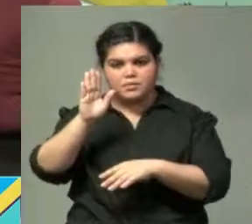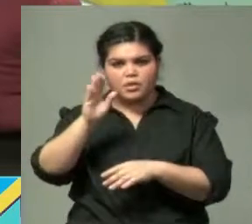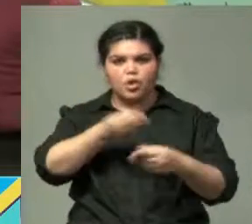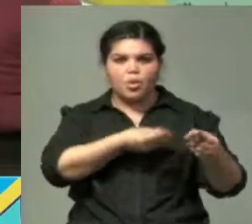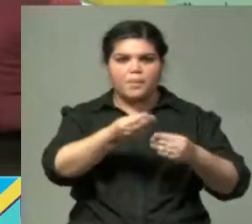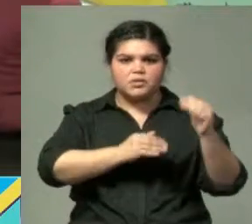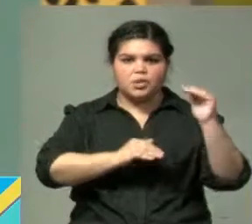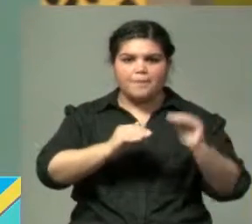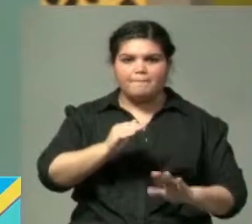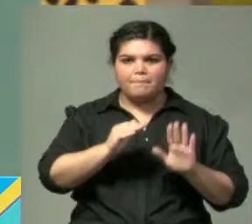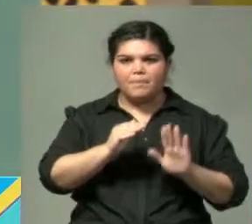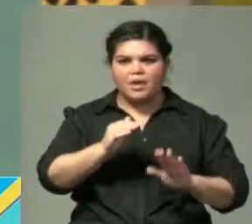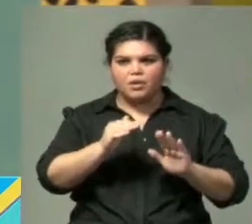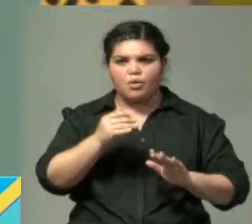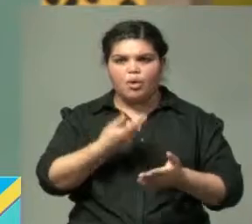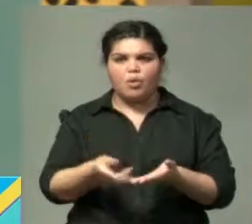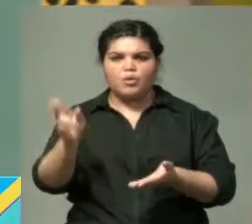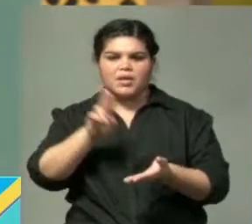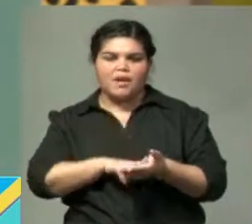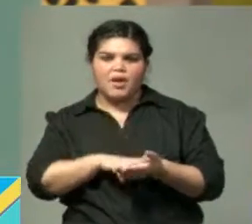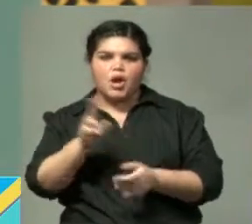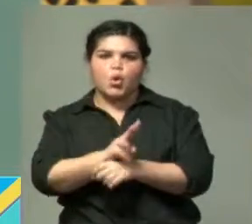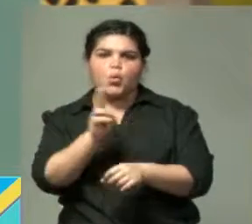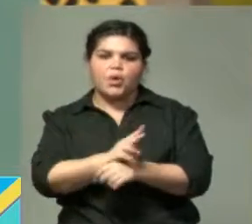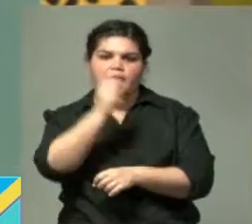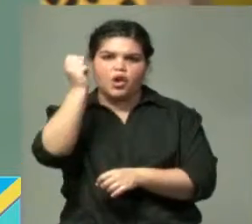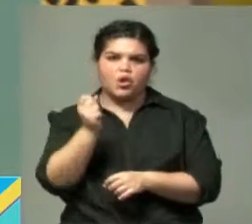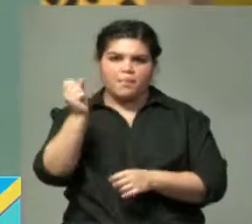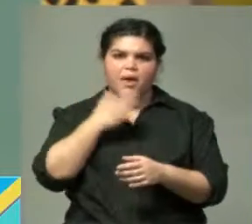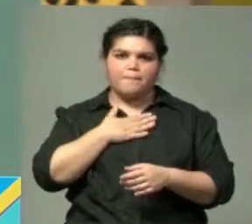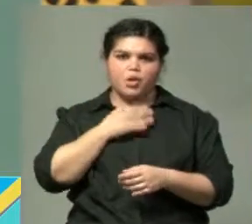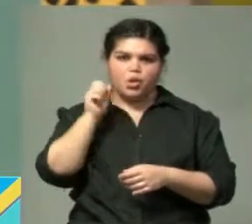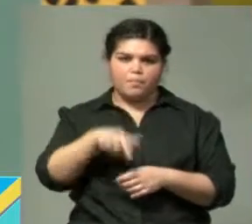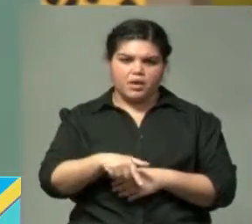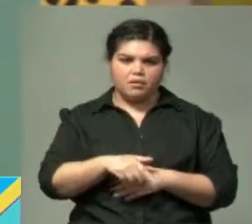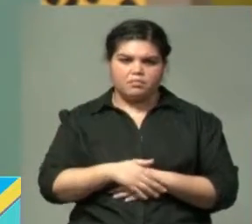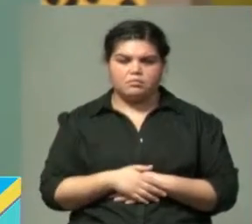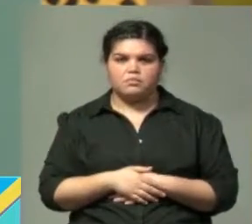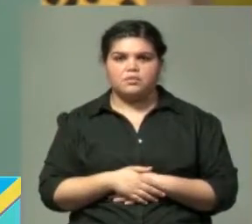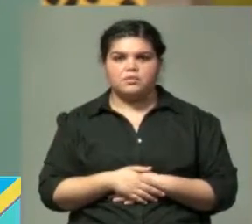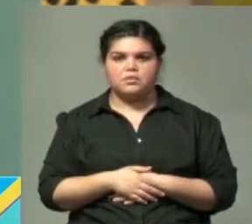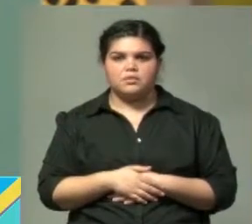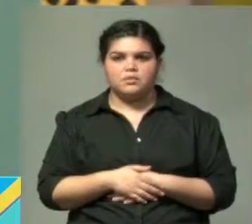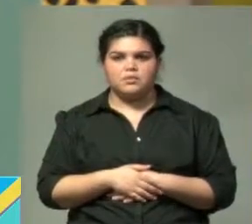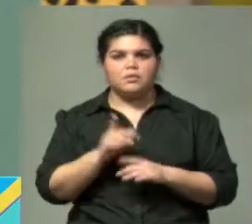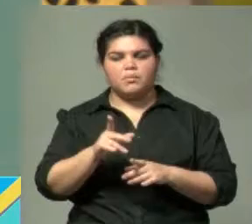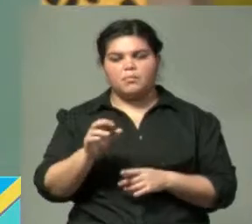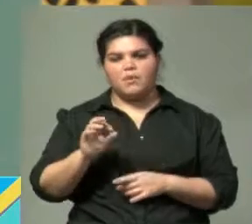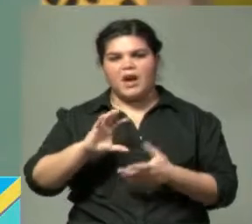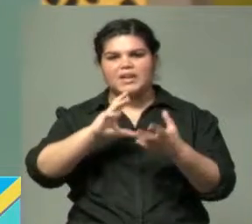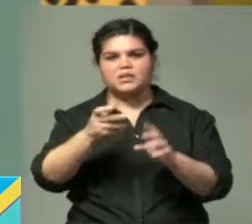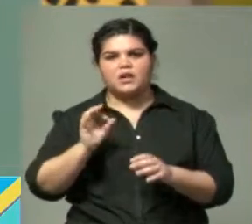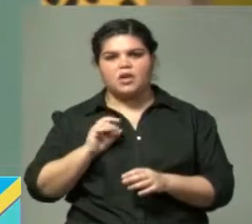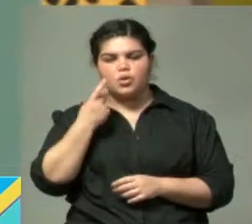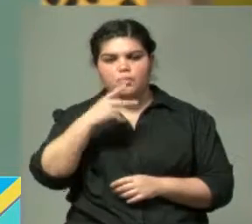Se ha vuelto otra vez al proteccionismo en los países, digamos, no a esta apertura de la globalización, sino que además, después de la crisis del 2008 y después